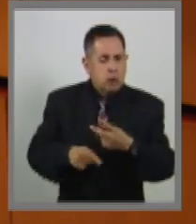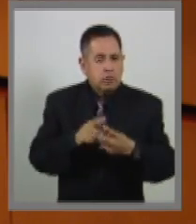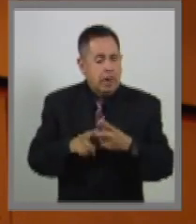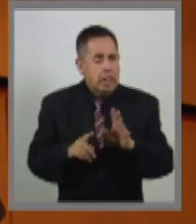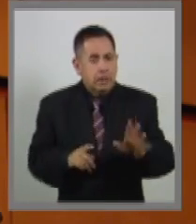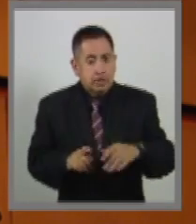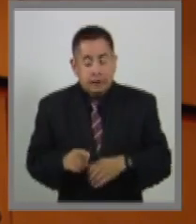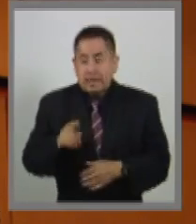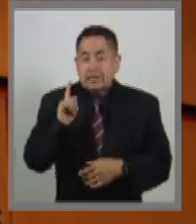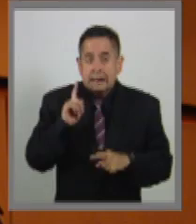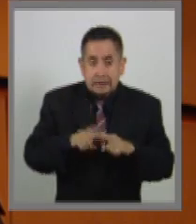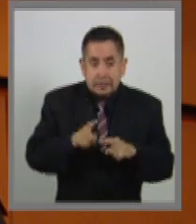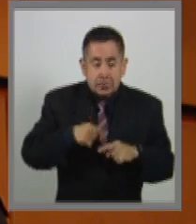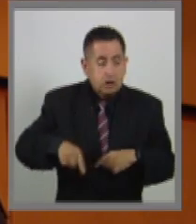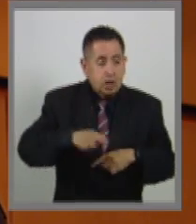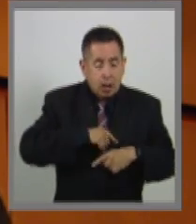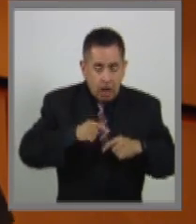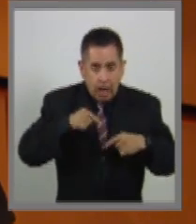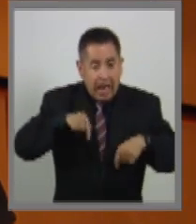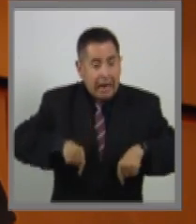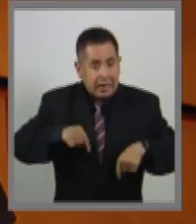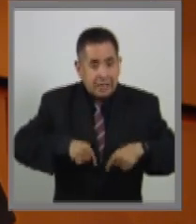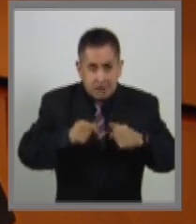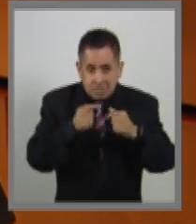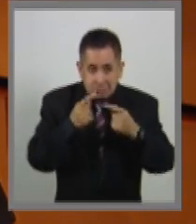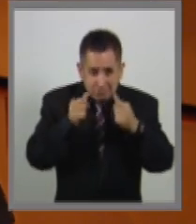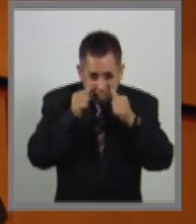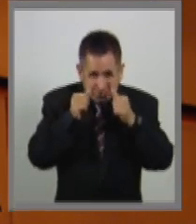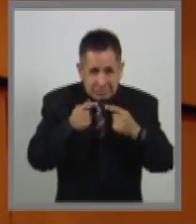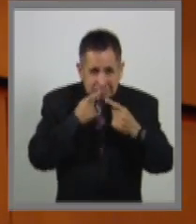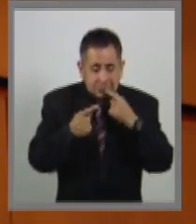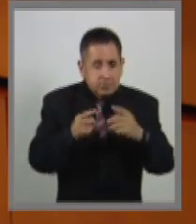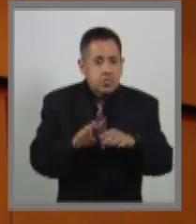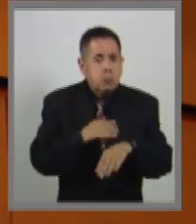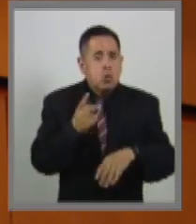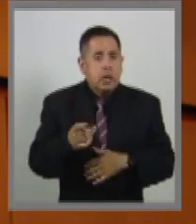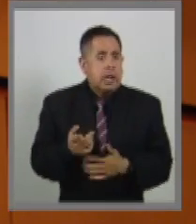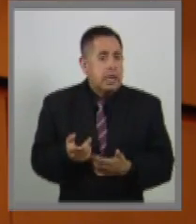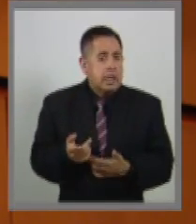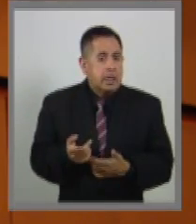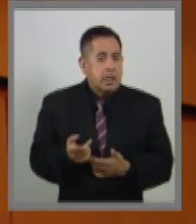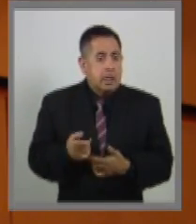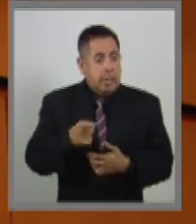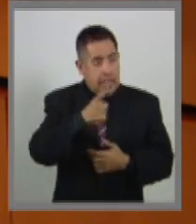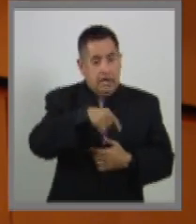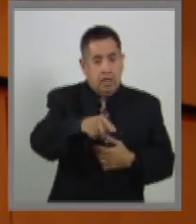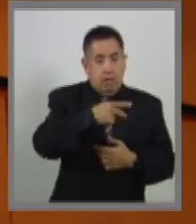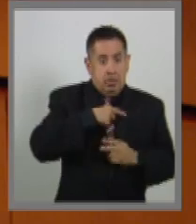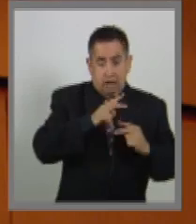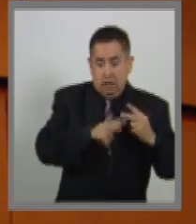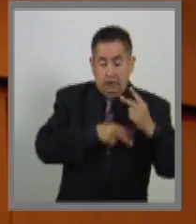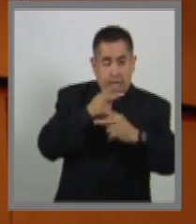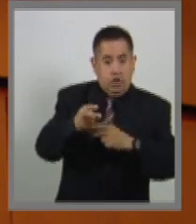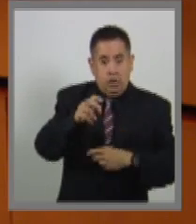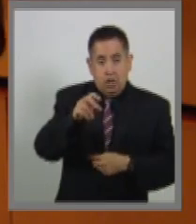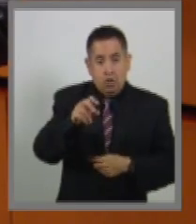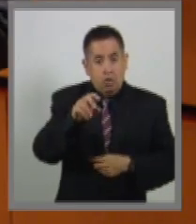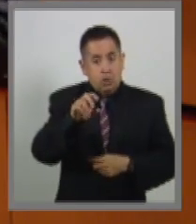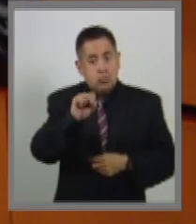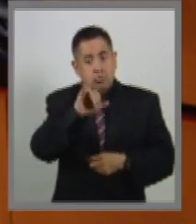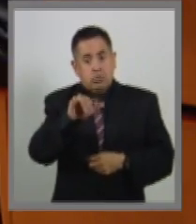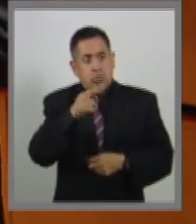las tuvimos que atender porque concurrieron esos ciudadanos al Poder Judicial.